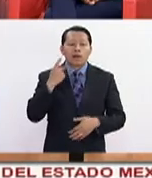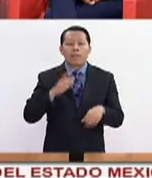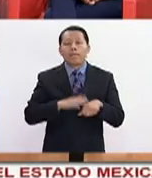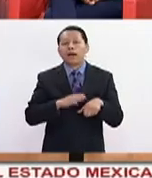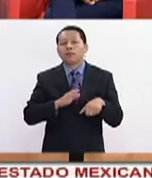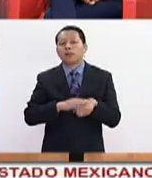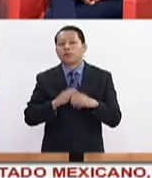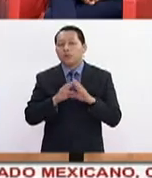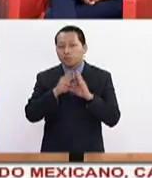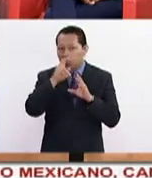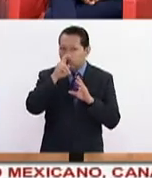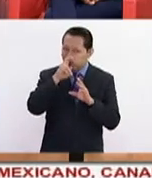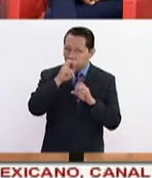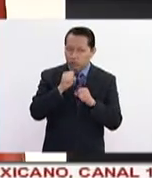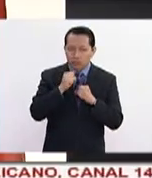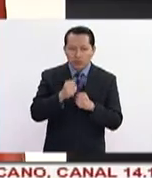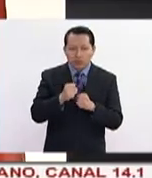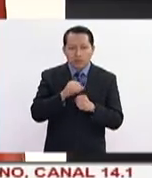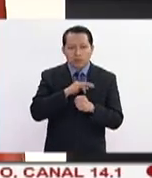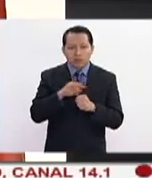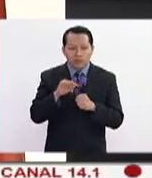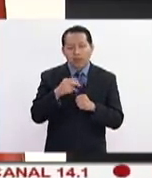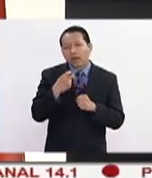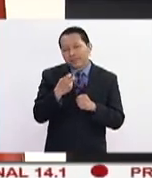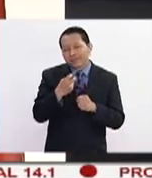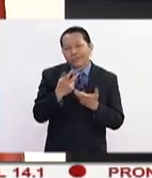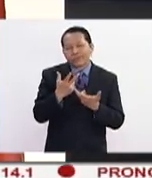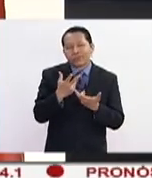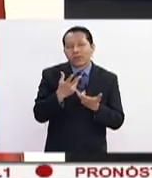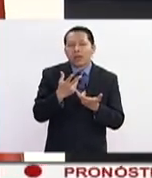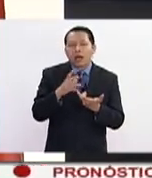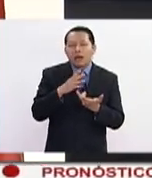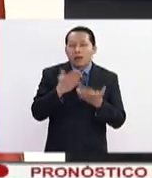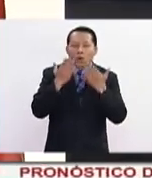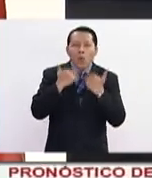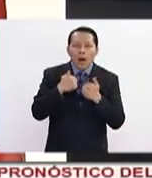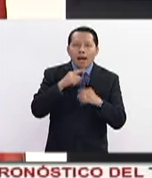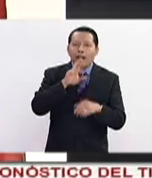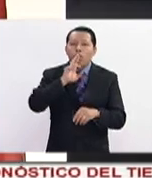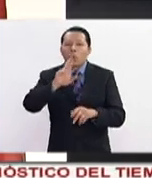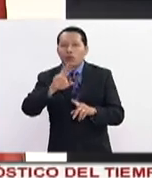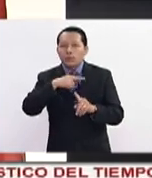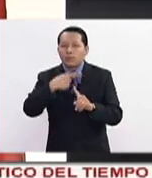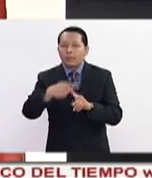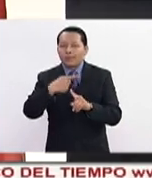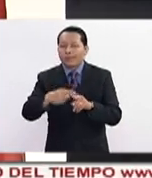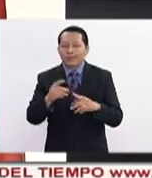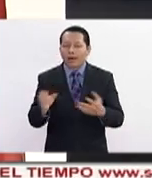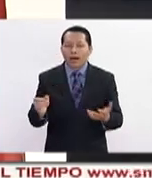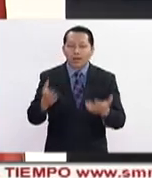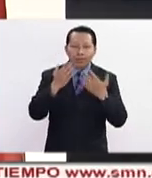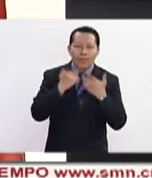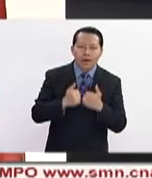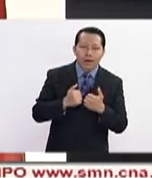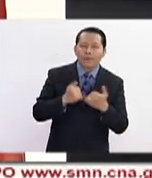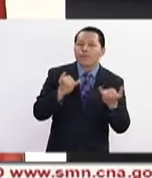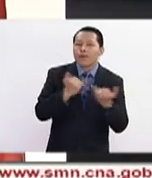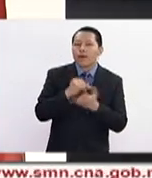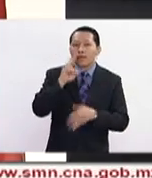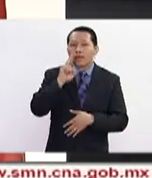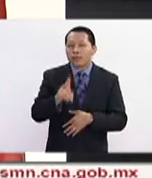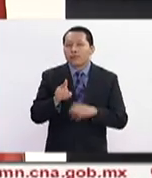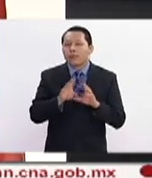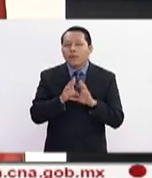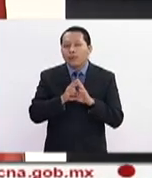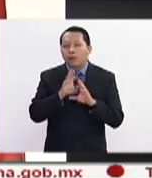más de línea dura, lo que pues no ha traído resultados positivos. También lo hemos visto como esos resultados